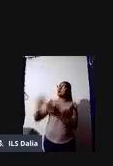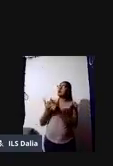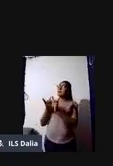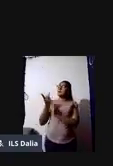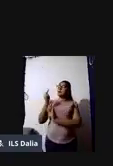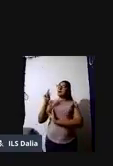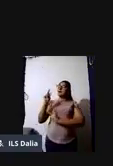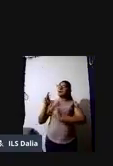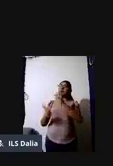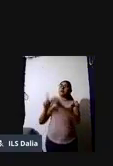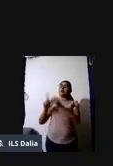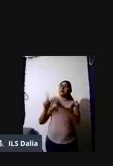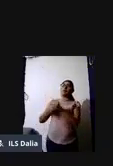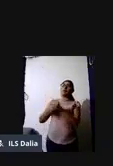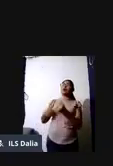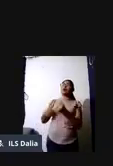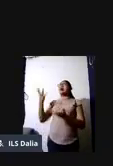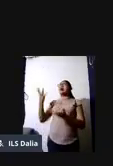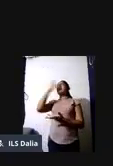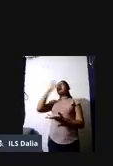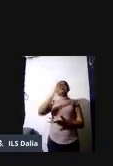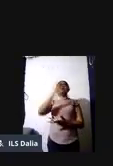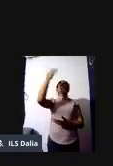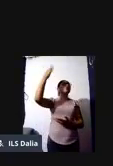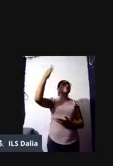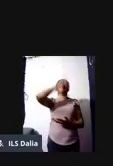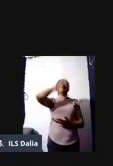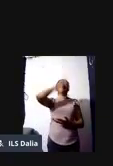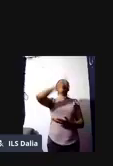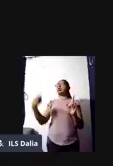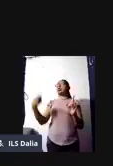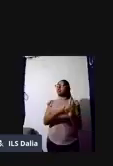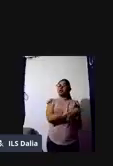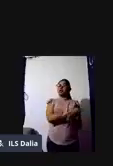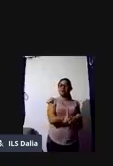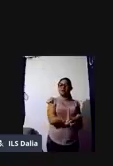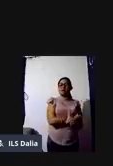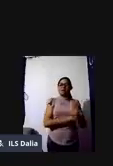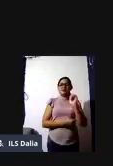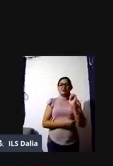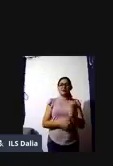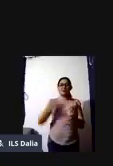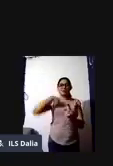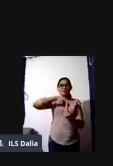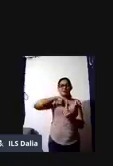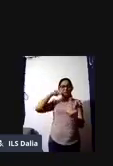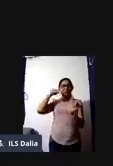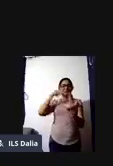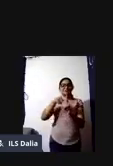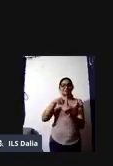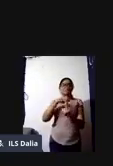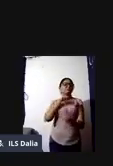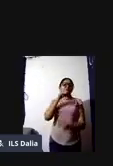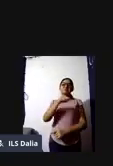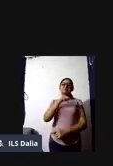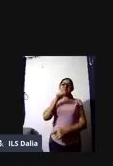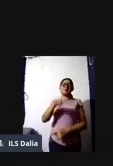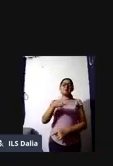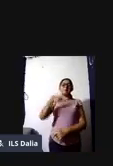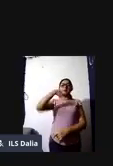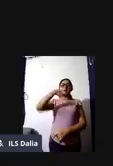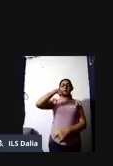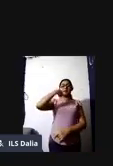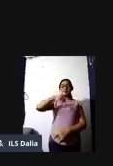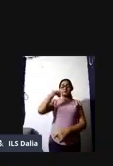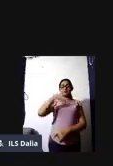del sol y la luna, y qué bonito. Entonces no llegamos a nada. Lo que estamos